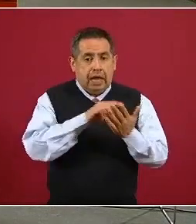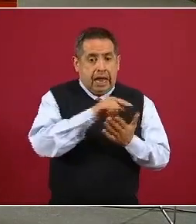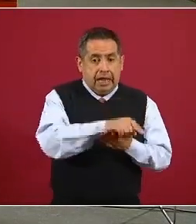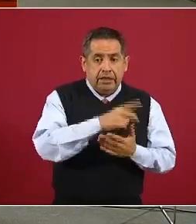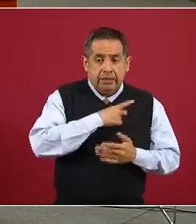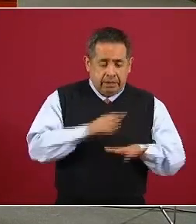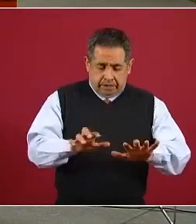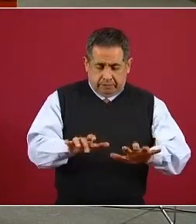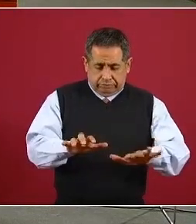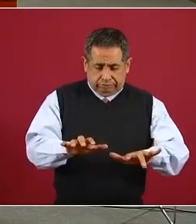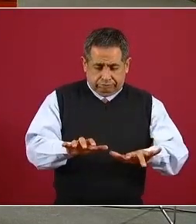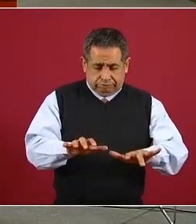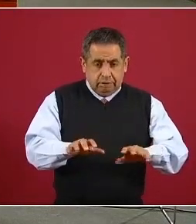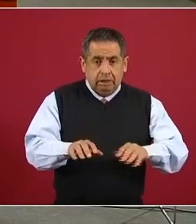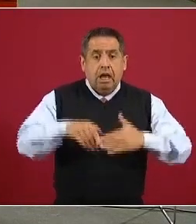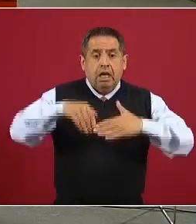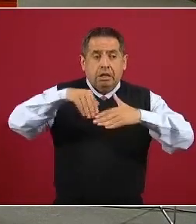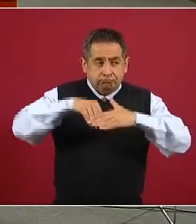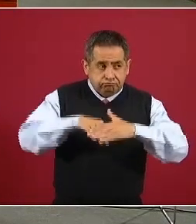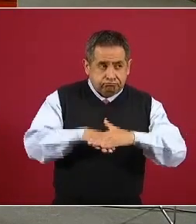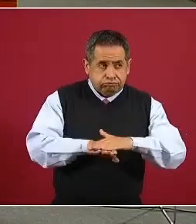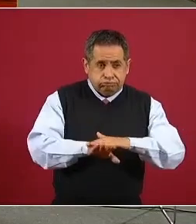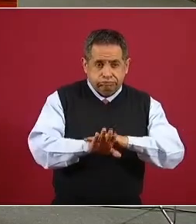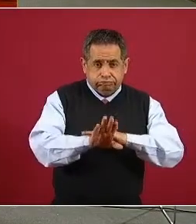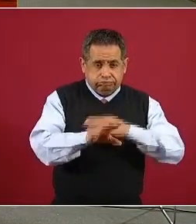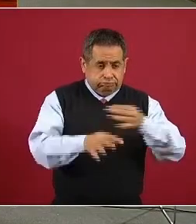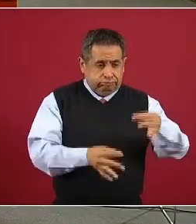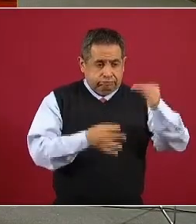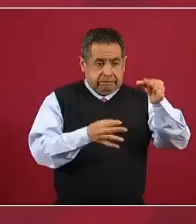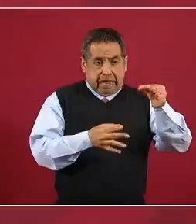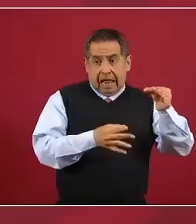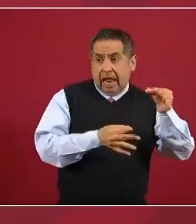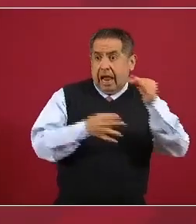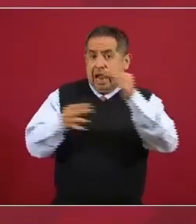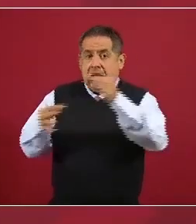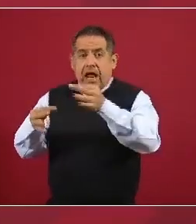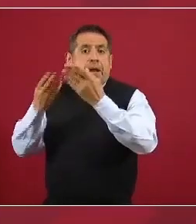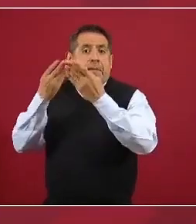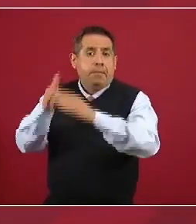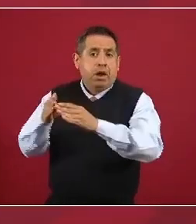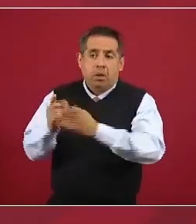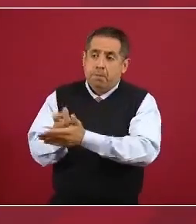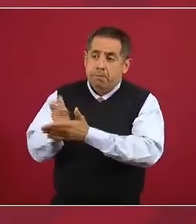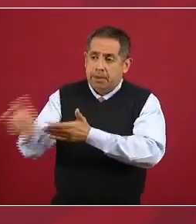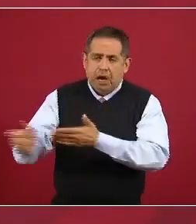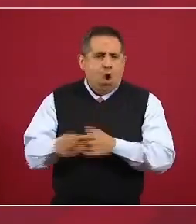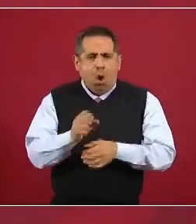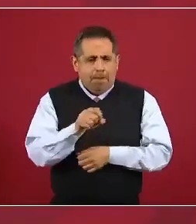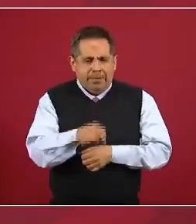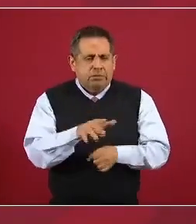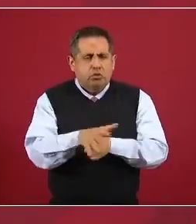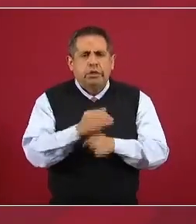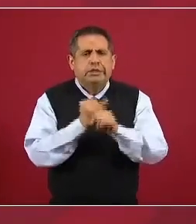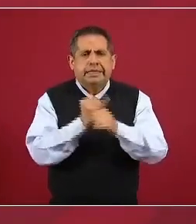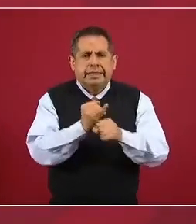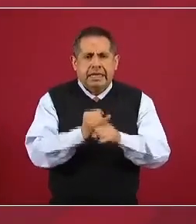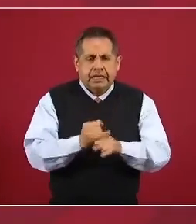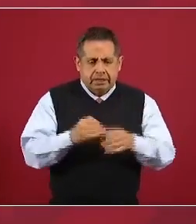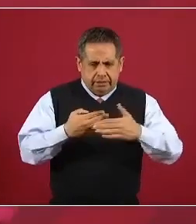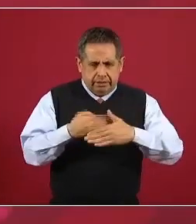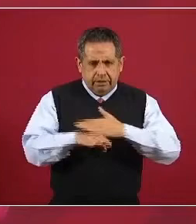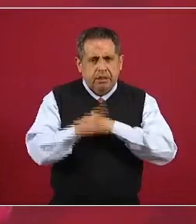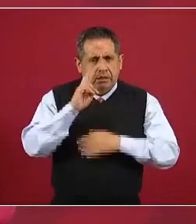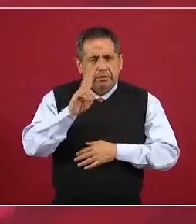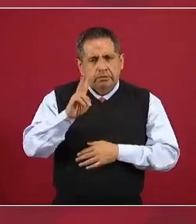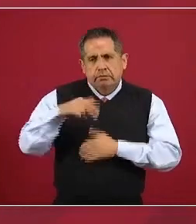captura e ir al banco o pagar por internet la cantidad que se indique. Vamos a tener un video